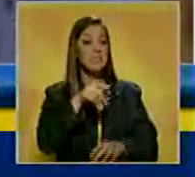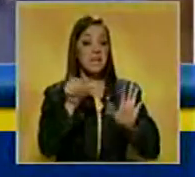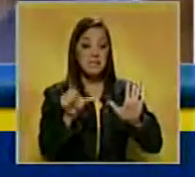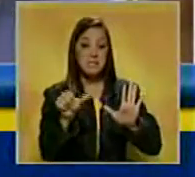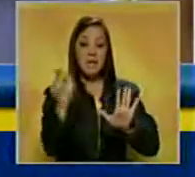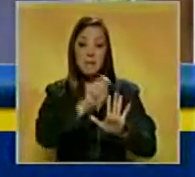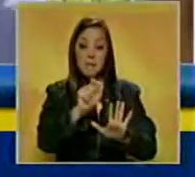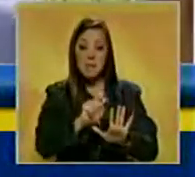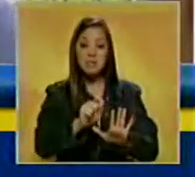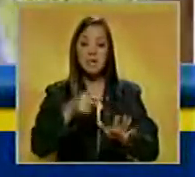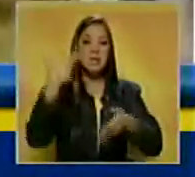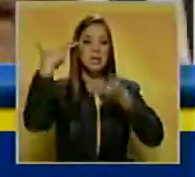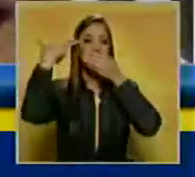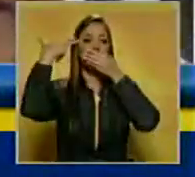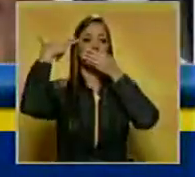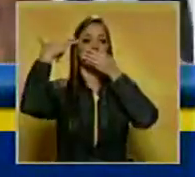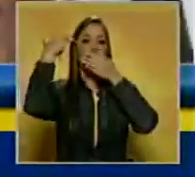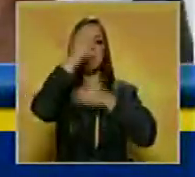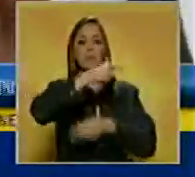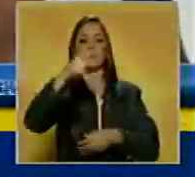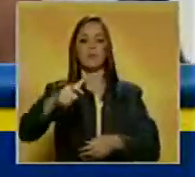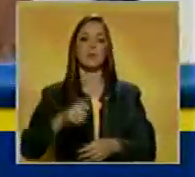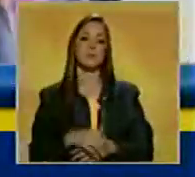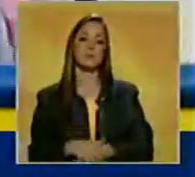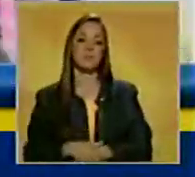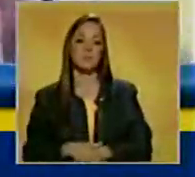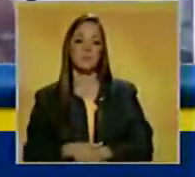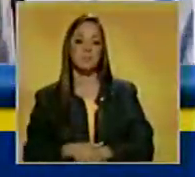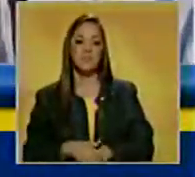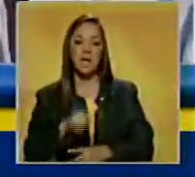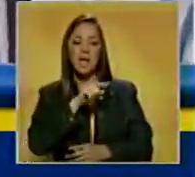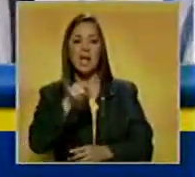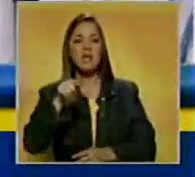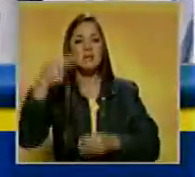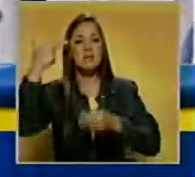tiempo de la data de muerte. Ya me las secuestraron por